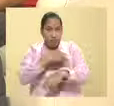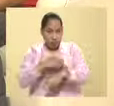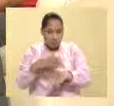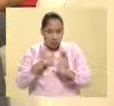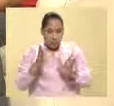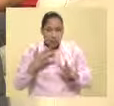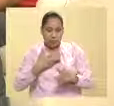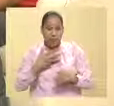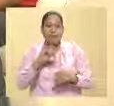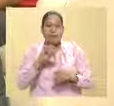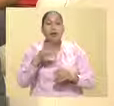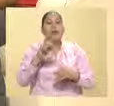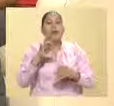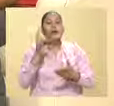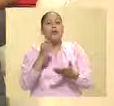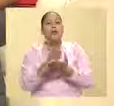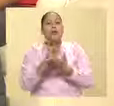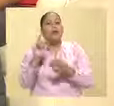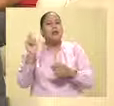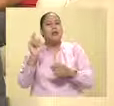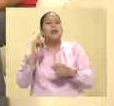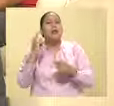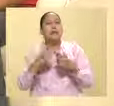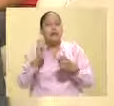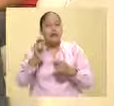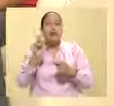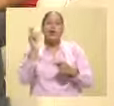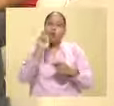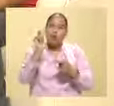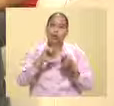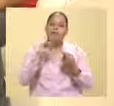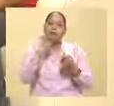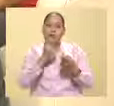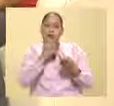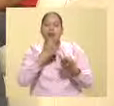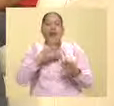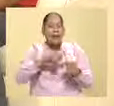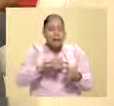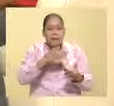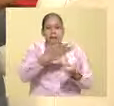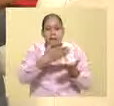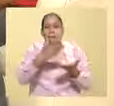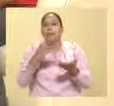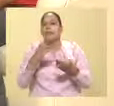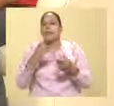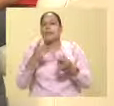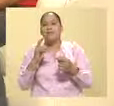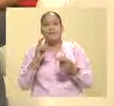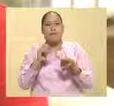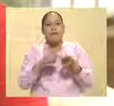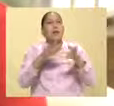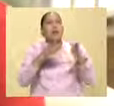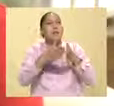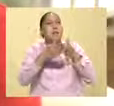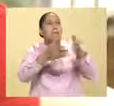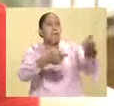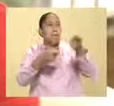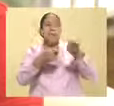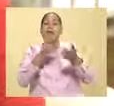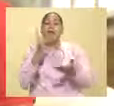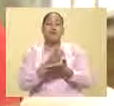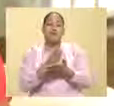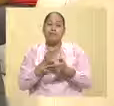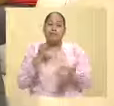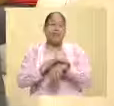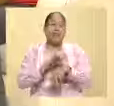evidentemente pero la única relación que tienes no obvio no había mascota quimera él era velero se